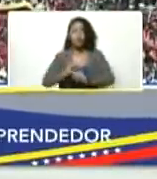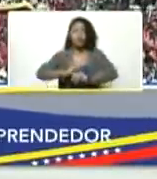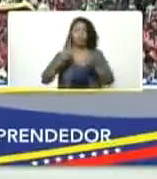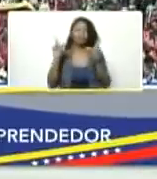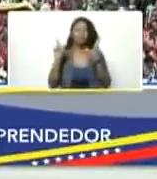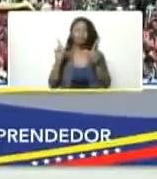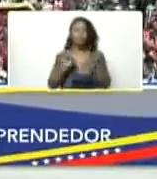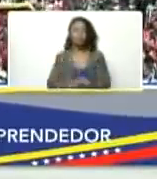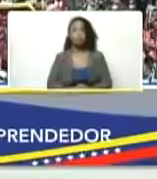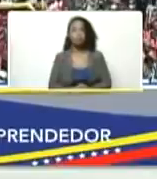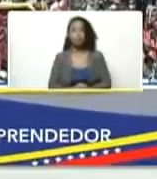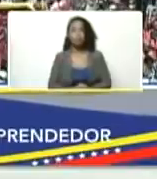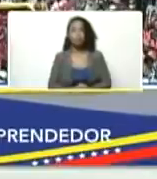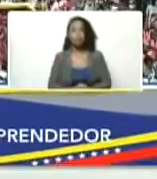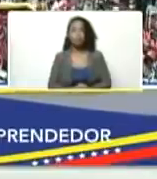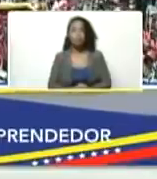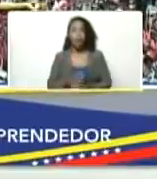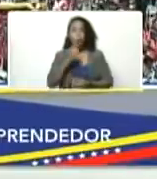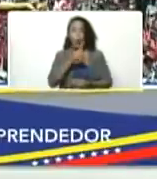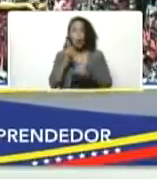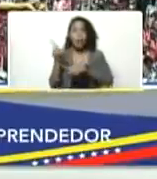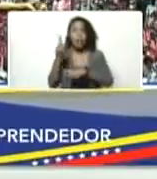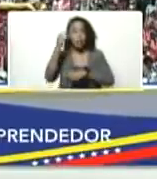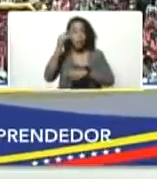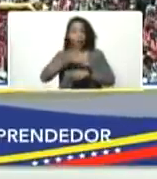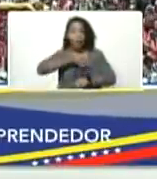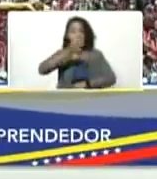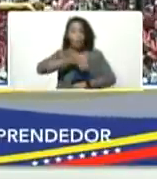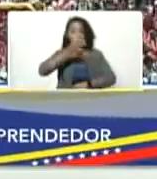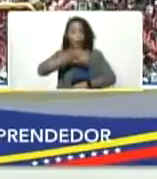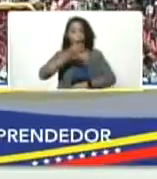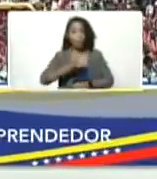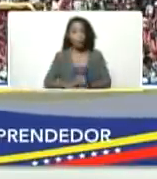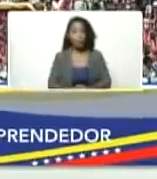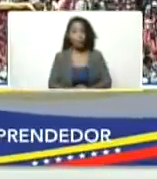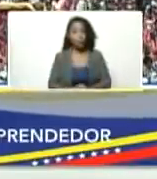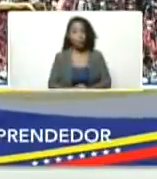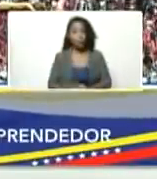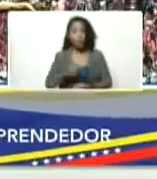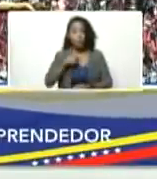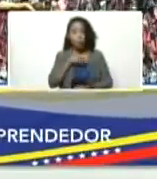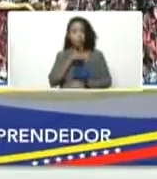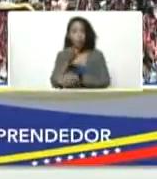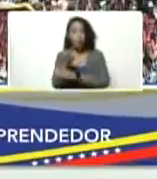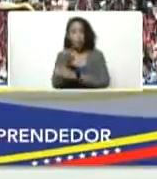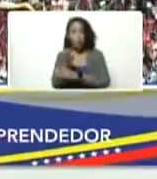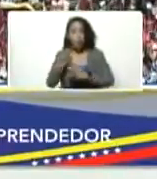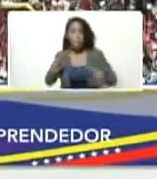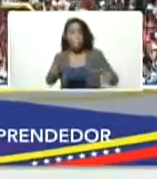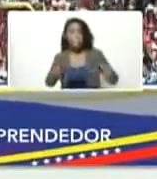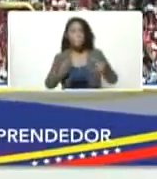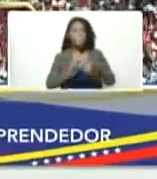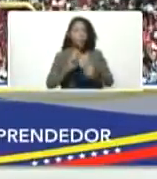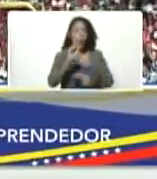Impresionante. Bueno, y ese día en la tarde me fui a ver con una persona